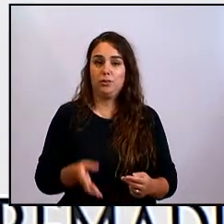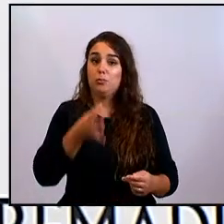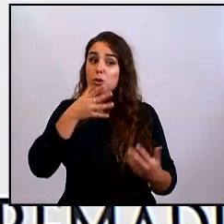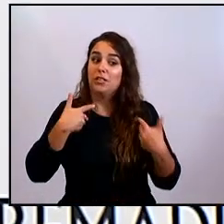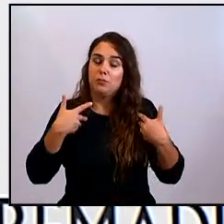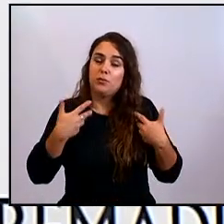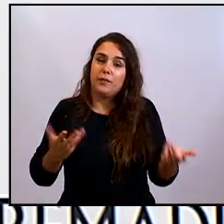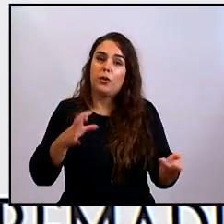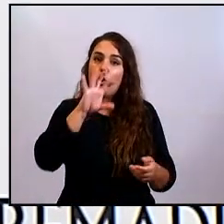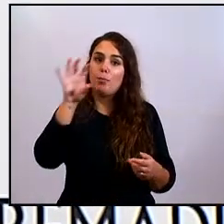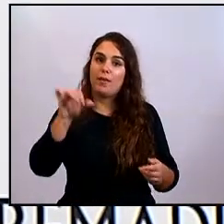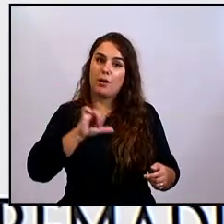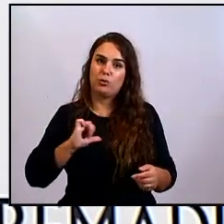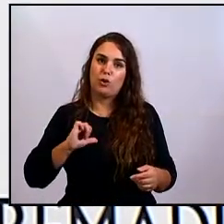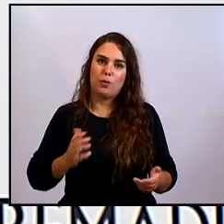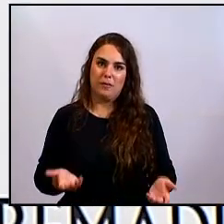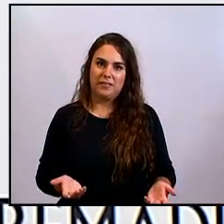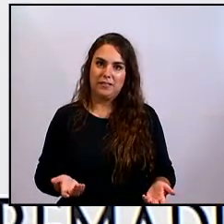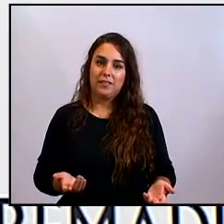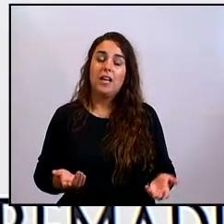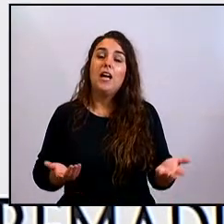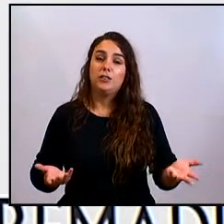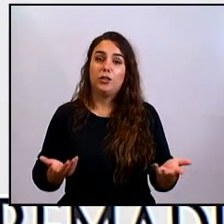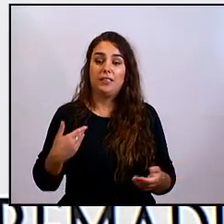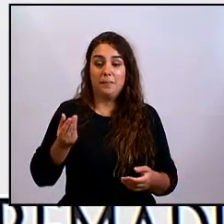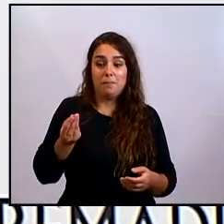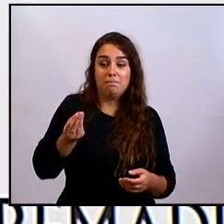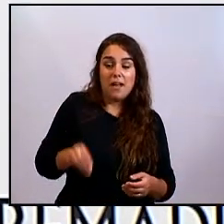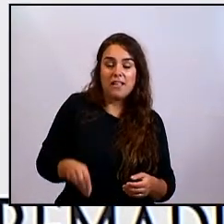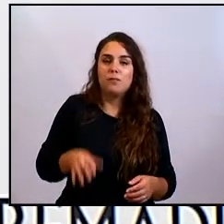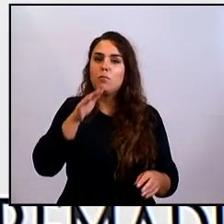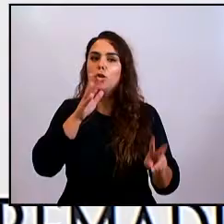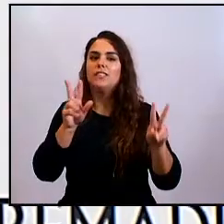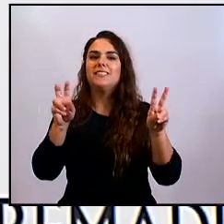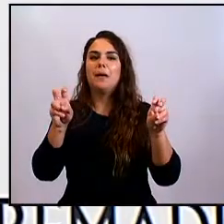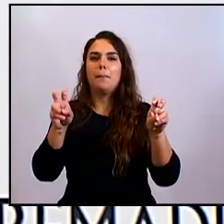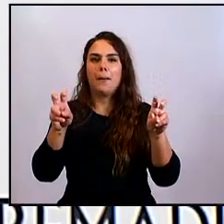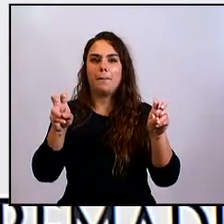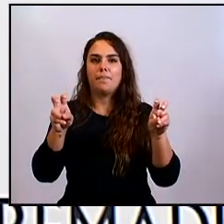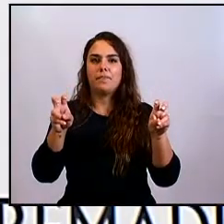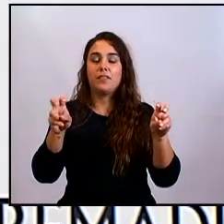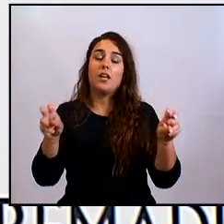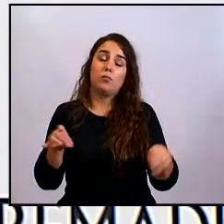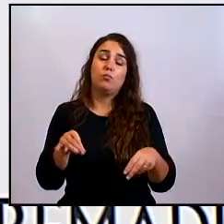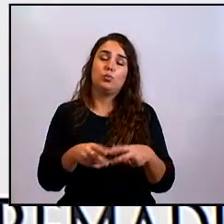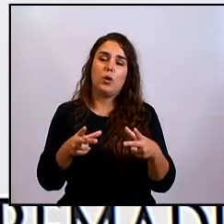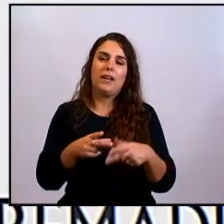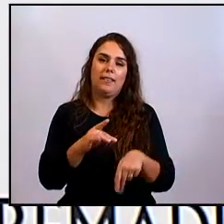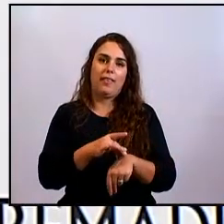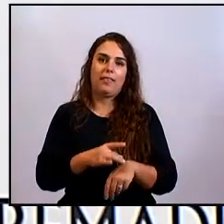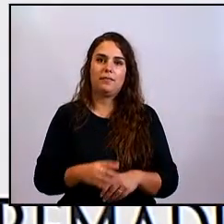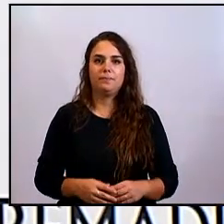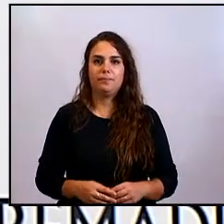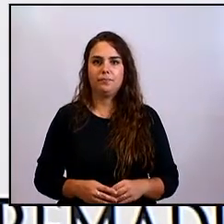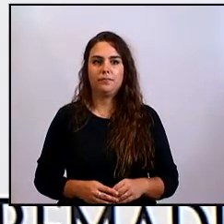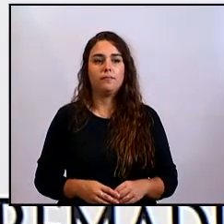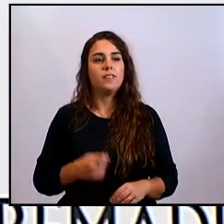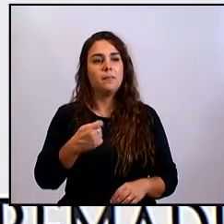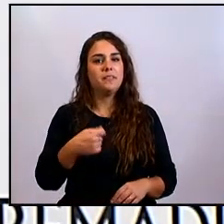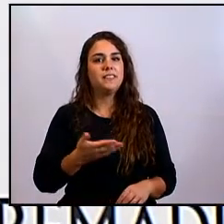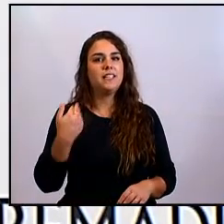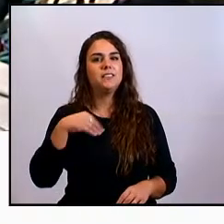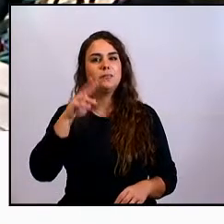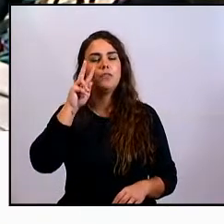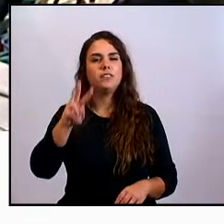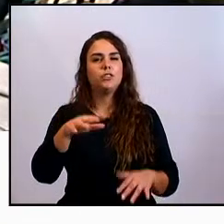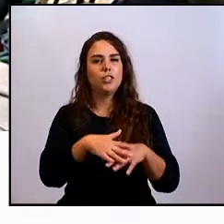las comunidades autónomas y añadido y agravado con el tema de la mutualidad. Lo hemos visto entonar en